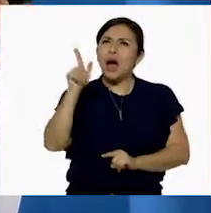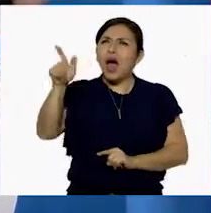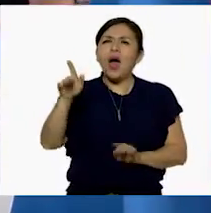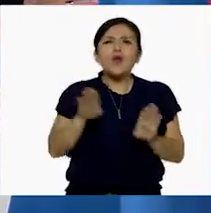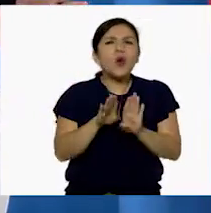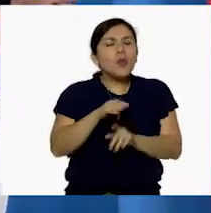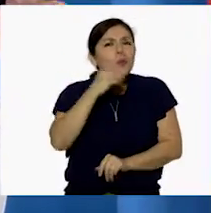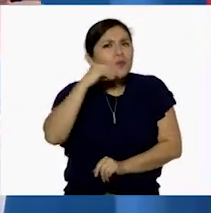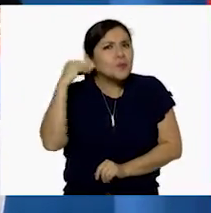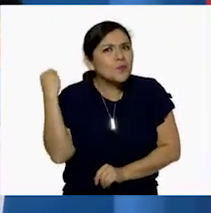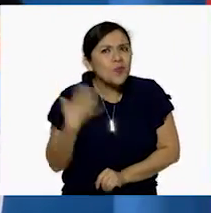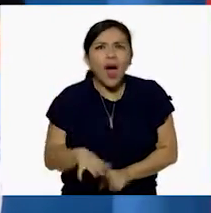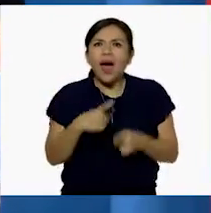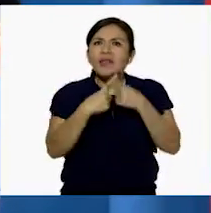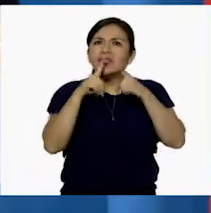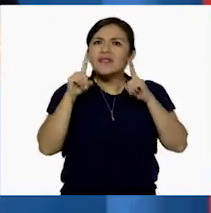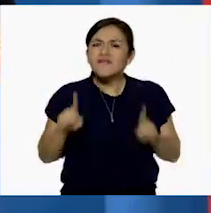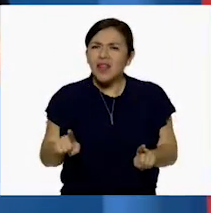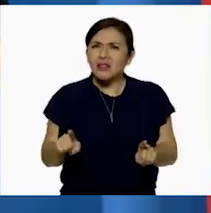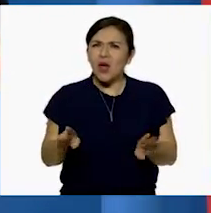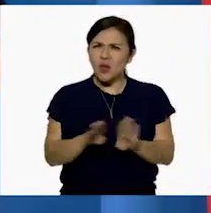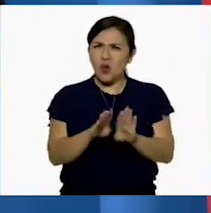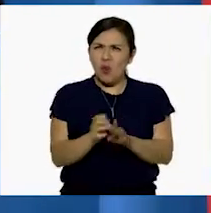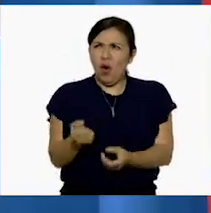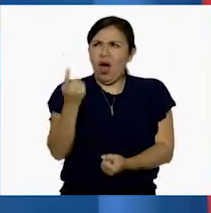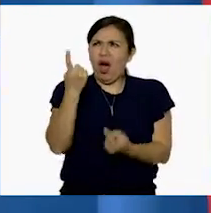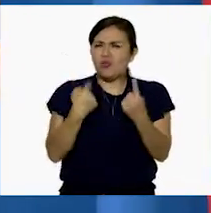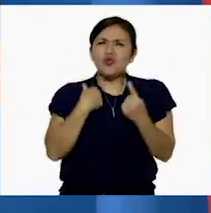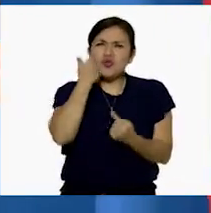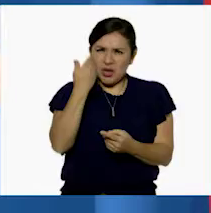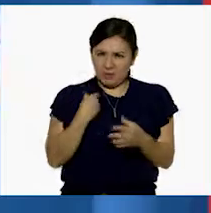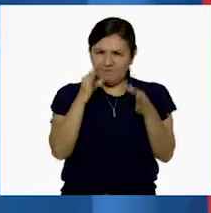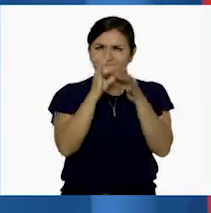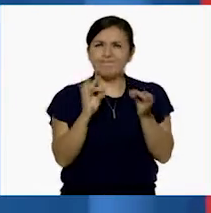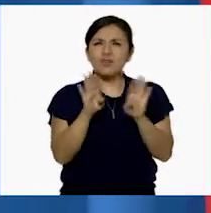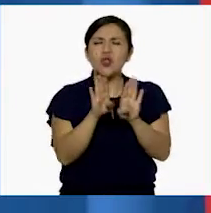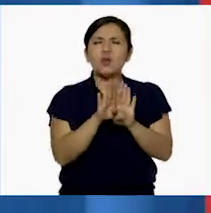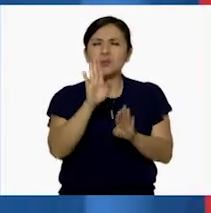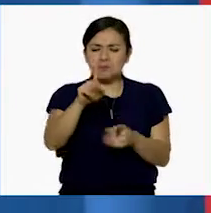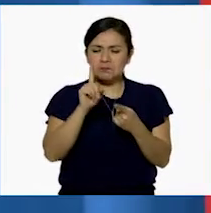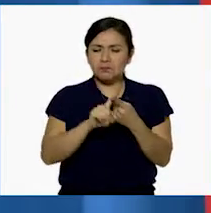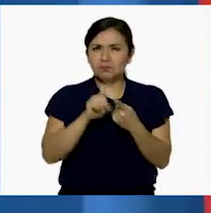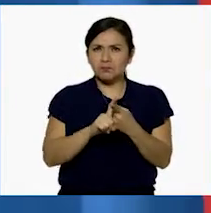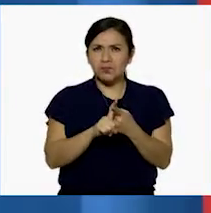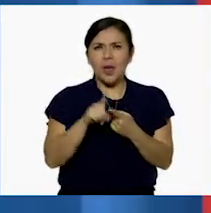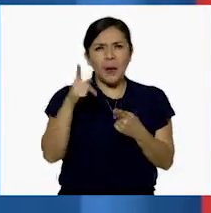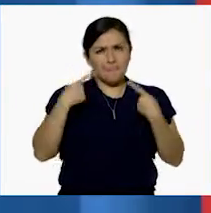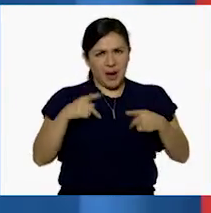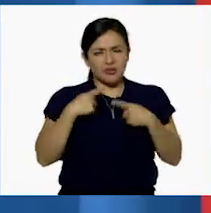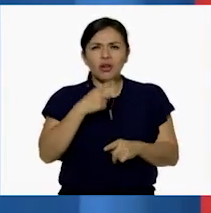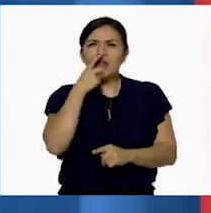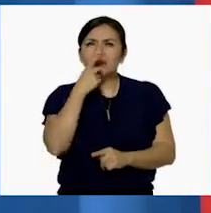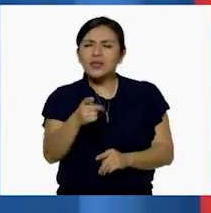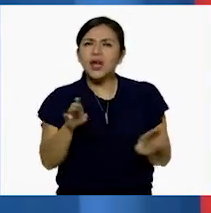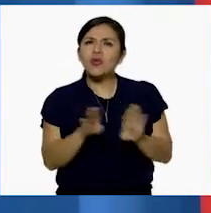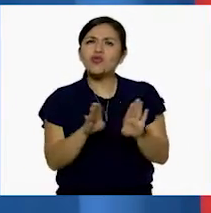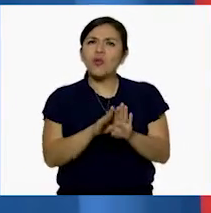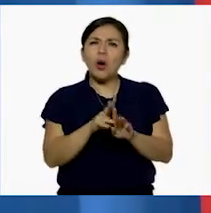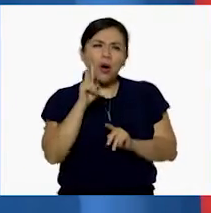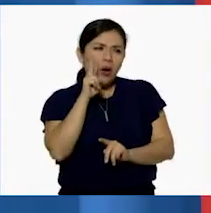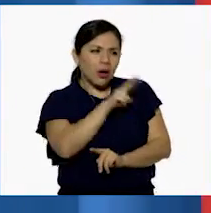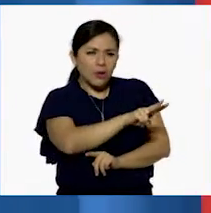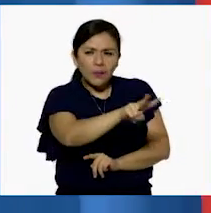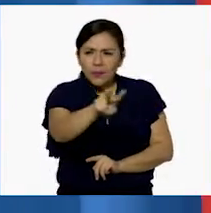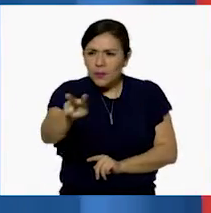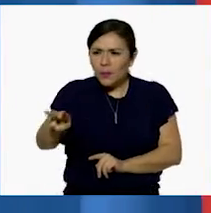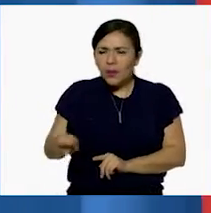aventura fascinante. Y hay muchas escenas que me gustaría comentarlas, como la primera, cuando el narrador representa el escenario de